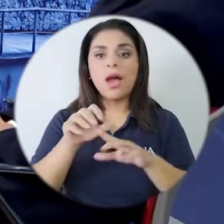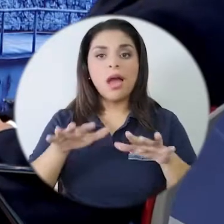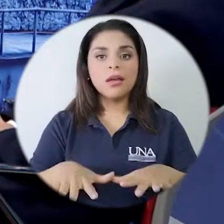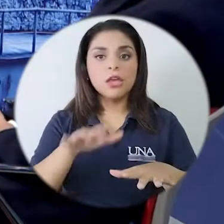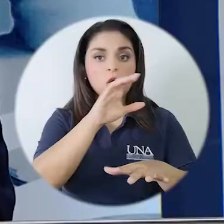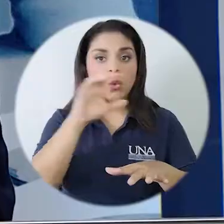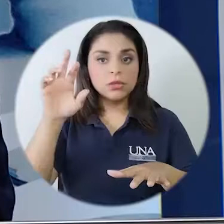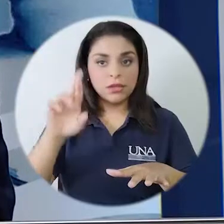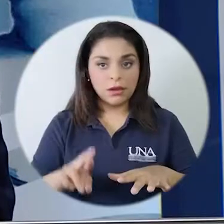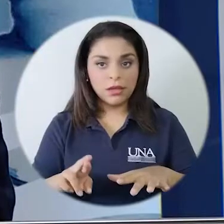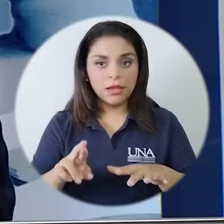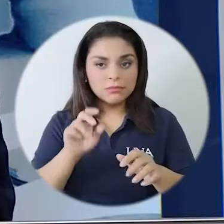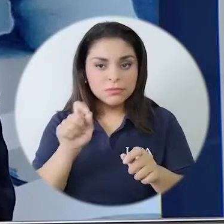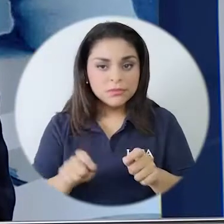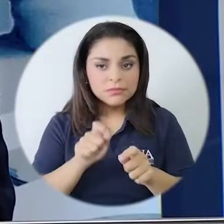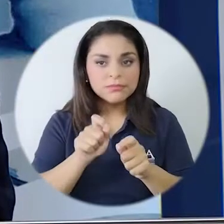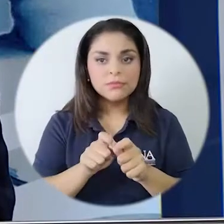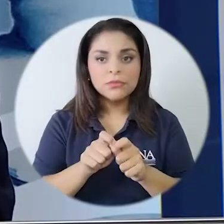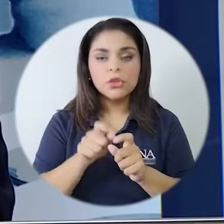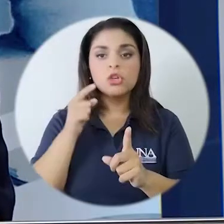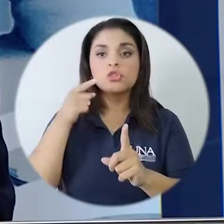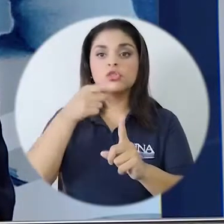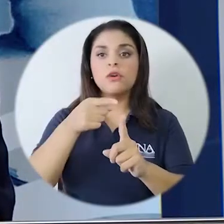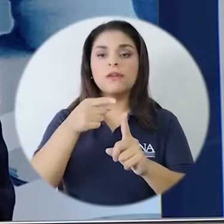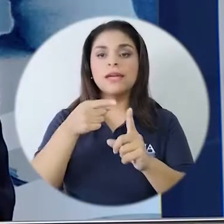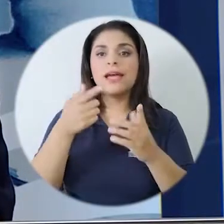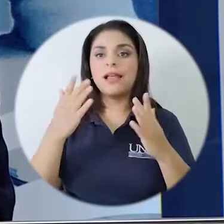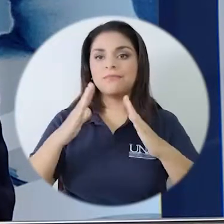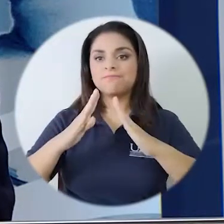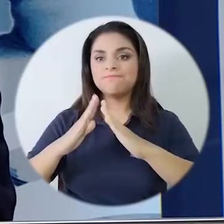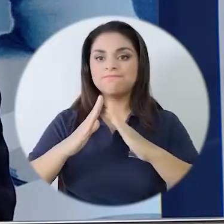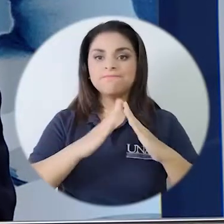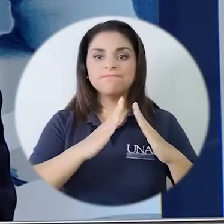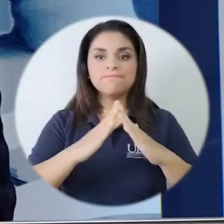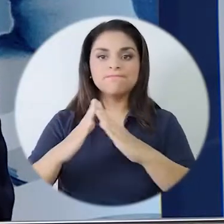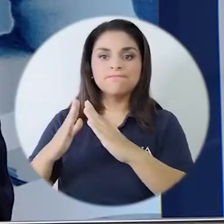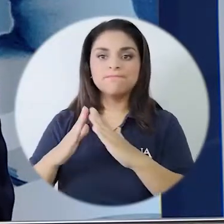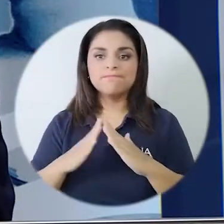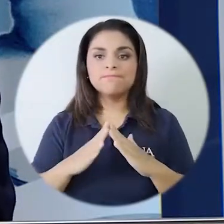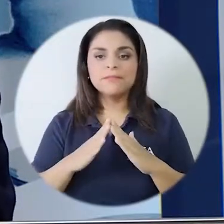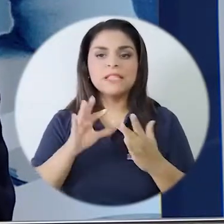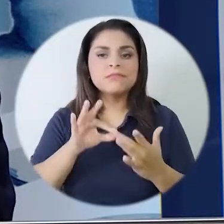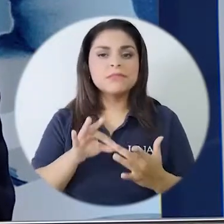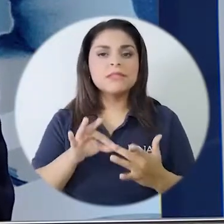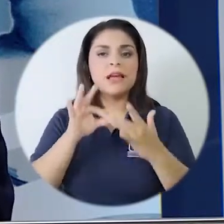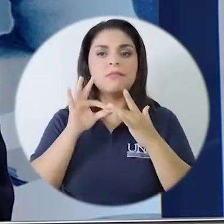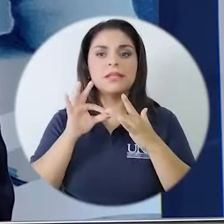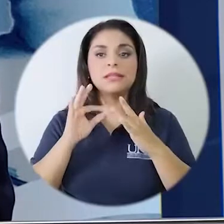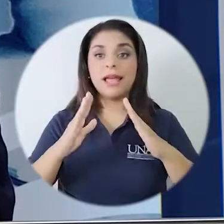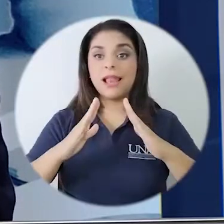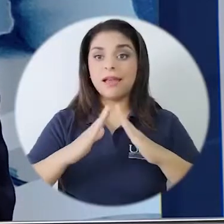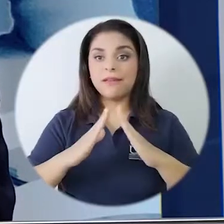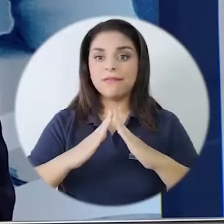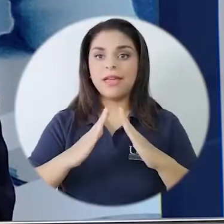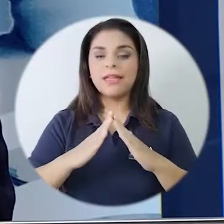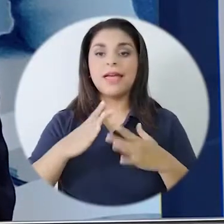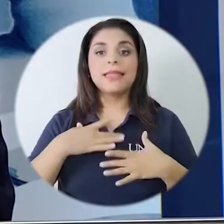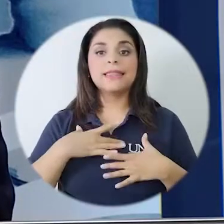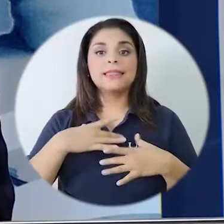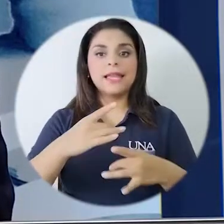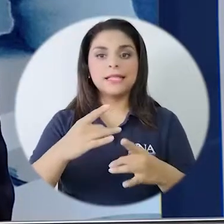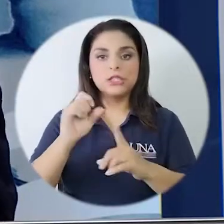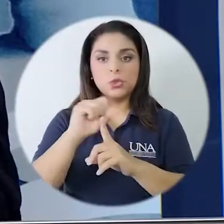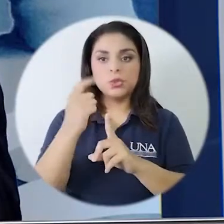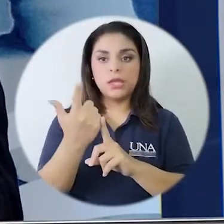Rica, particularmente respecto al sistema habitacional, particularmente a la vivienda de interés social,